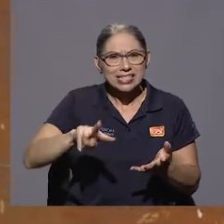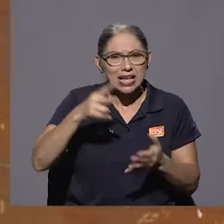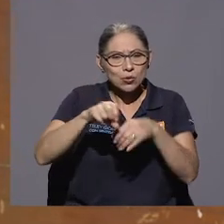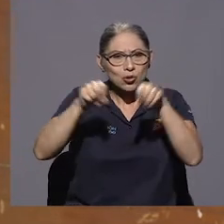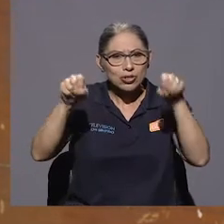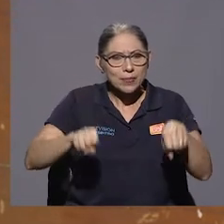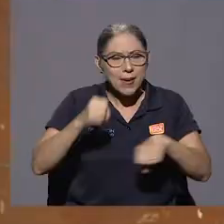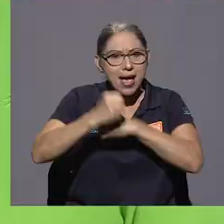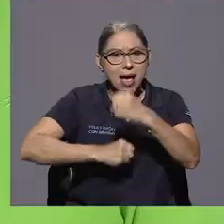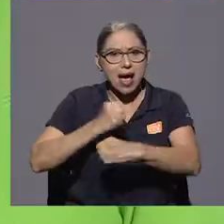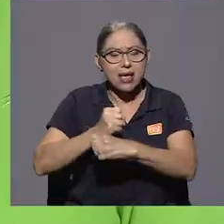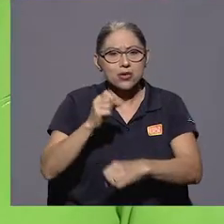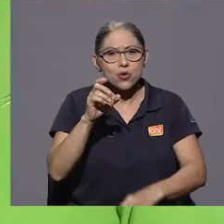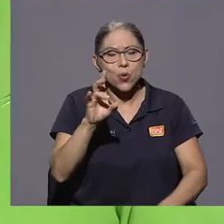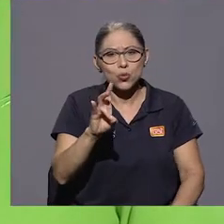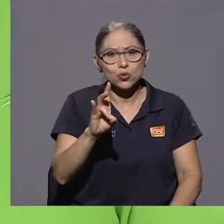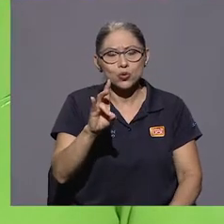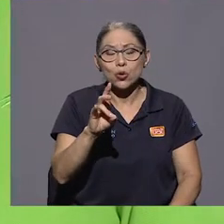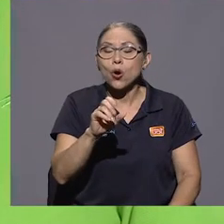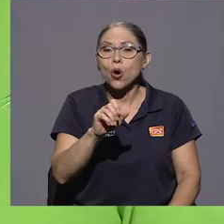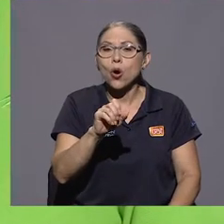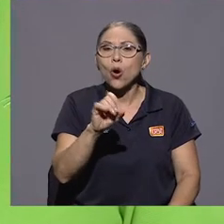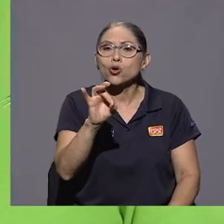Segundo semestre del 87.